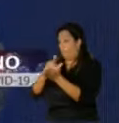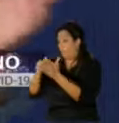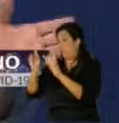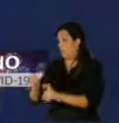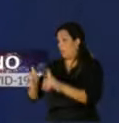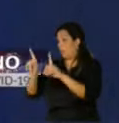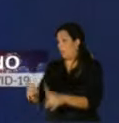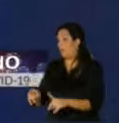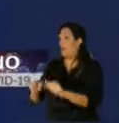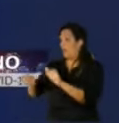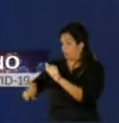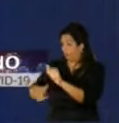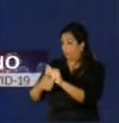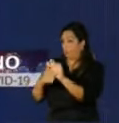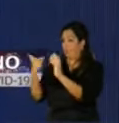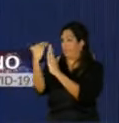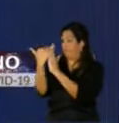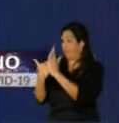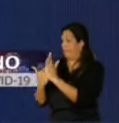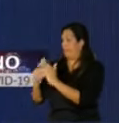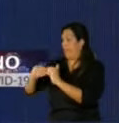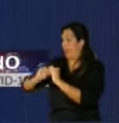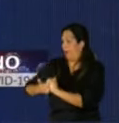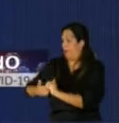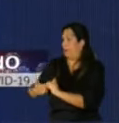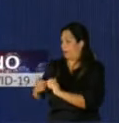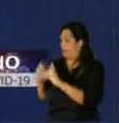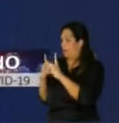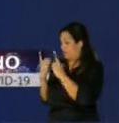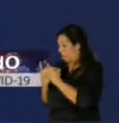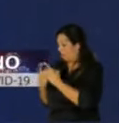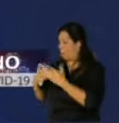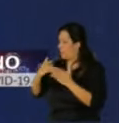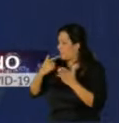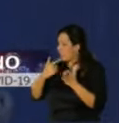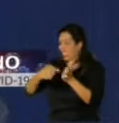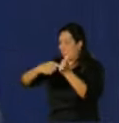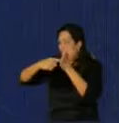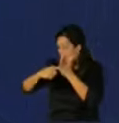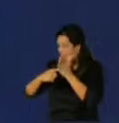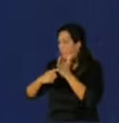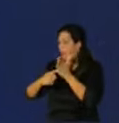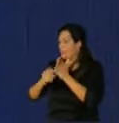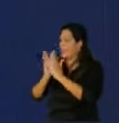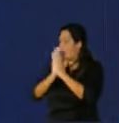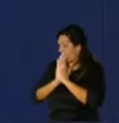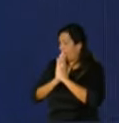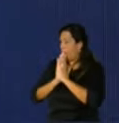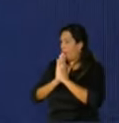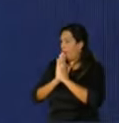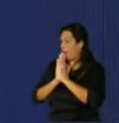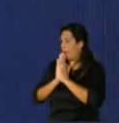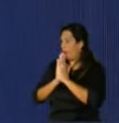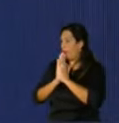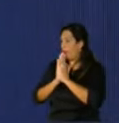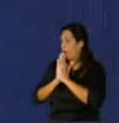pruebas. Hay el tracto. Hay una adjudicación del Departamento de Salud donde reclama y se le pide al COE